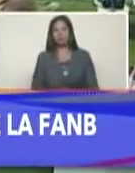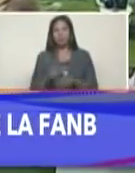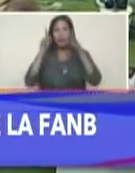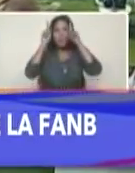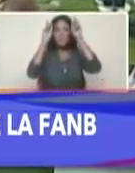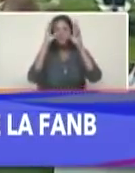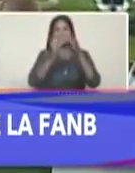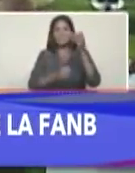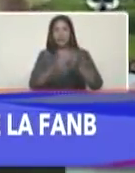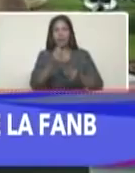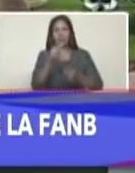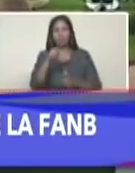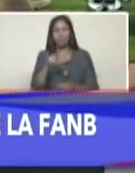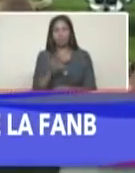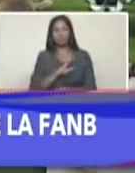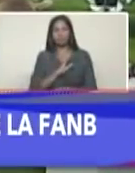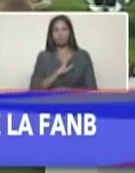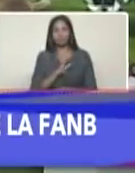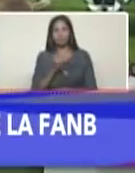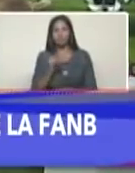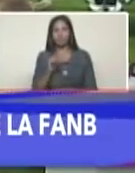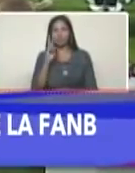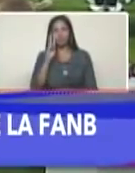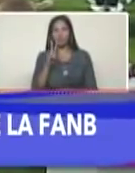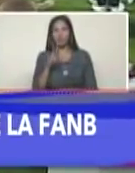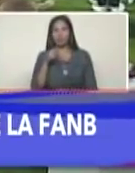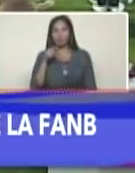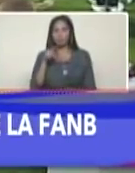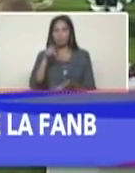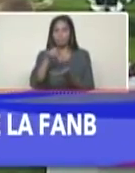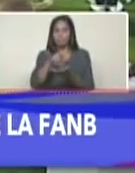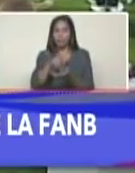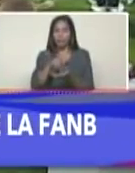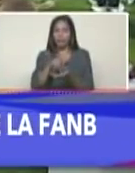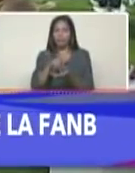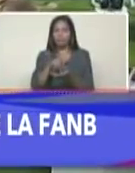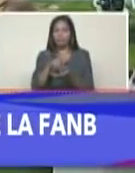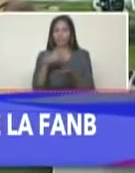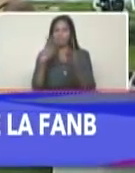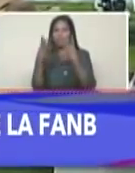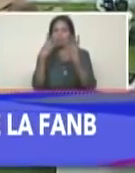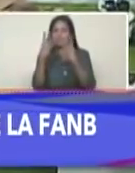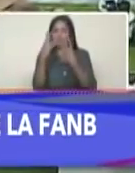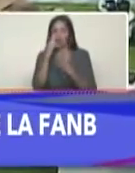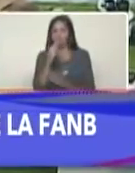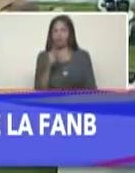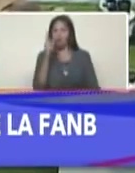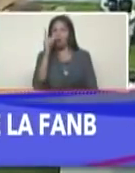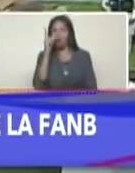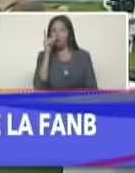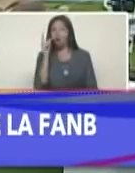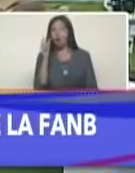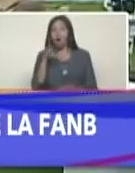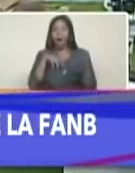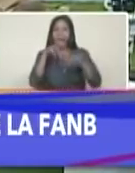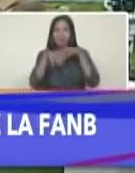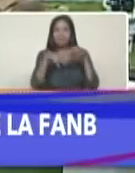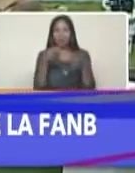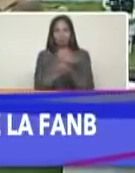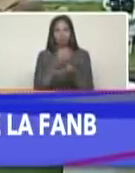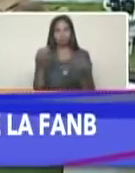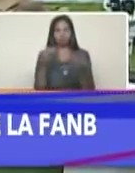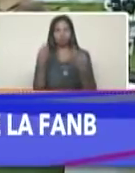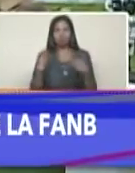Orinoco. Sí, sí. Es una vaca que está aquí, está en la entrada de la exposición. Es un animal ya productivo. Orinoco es